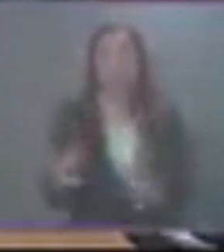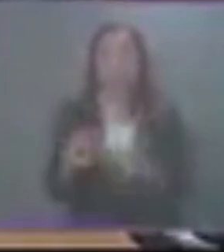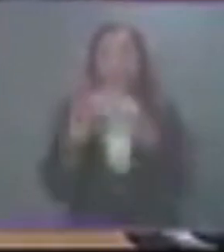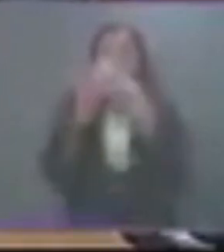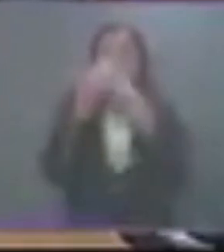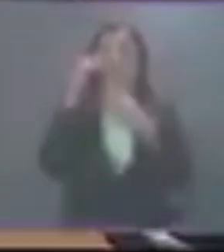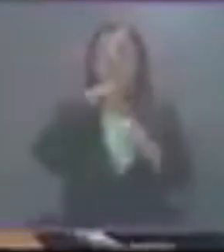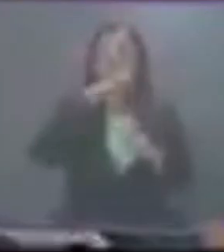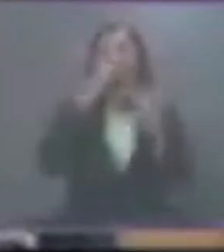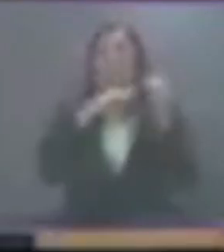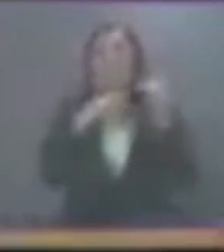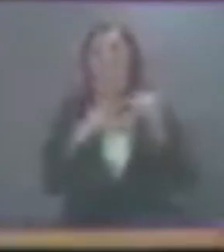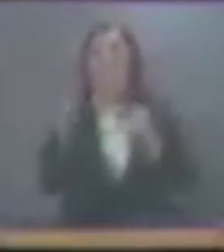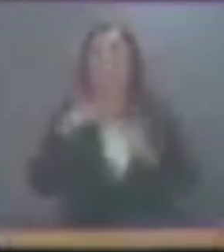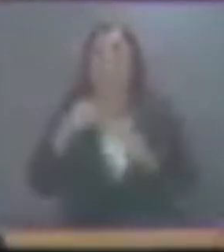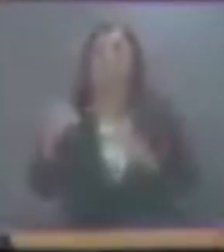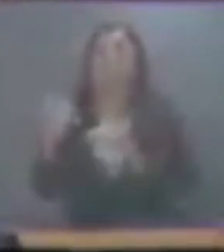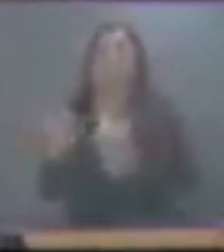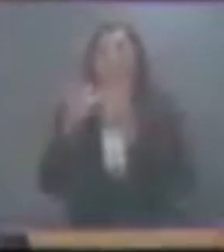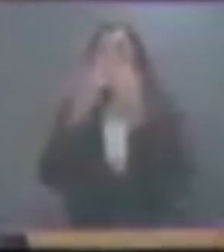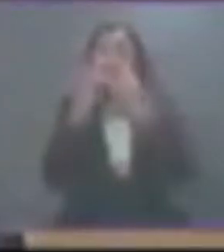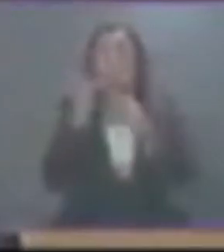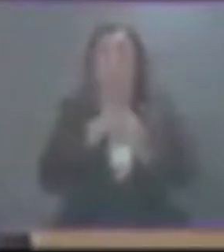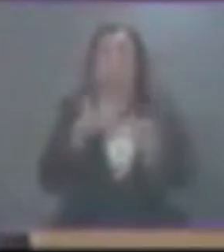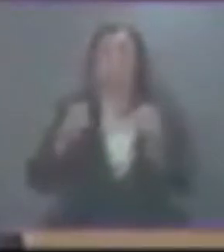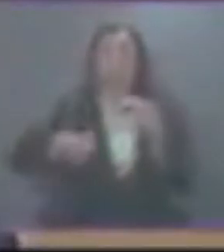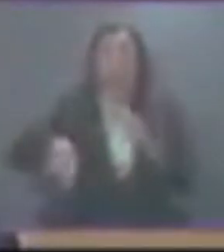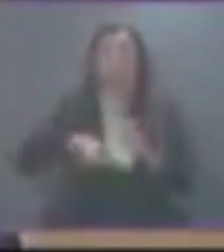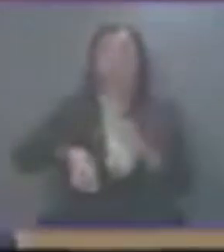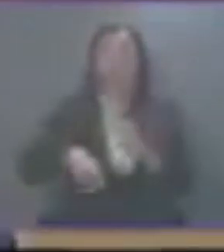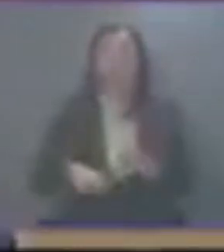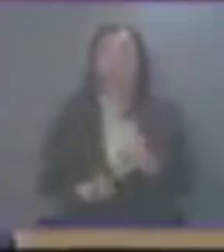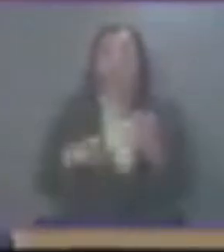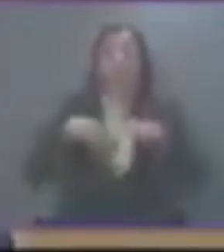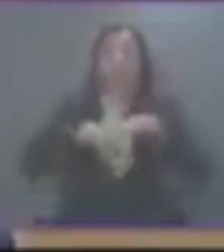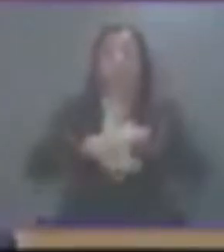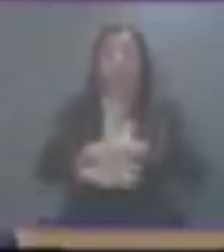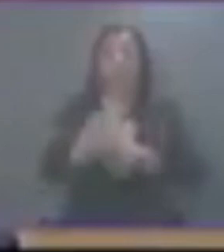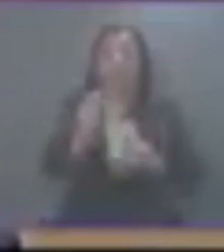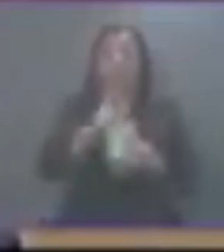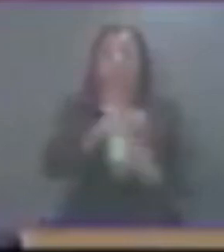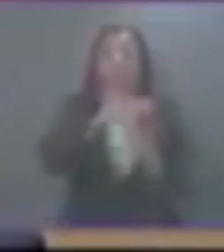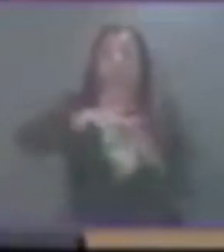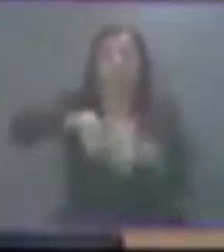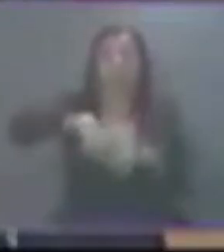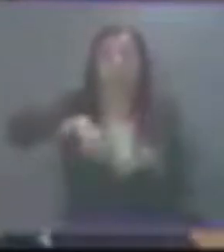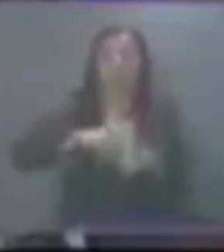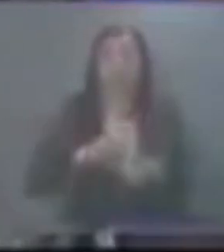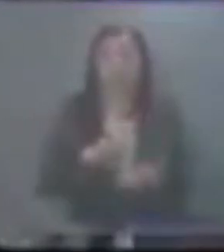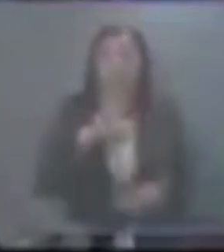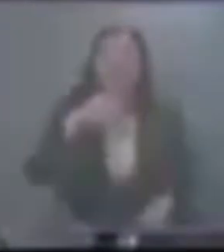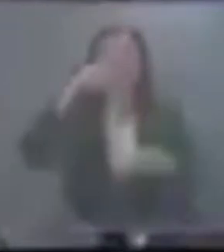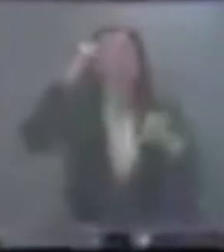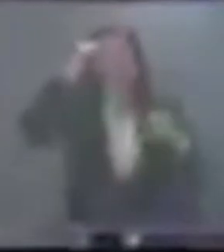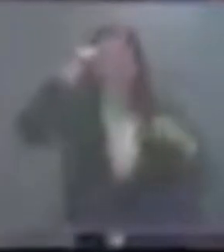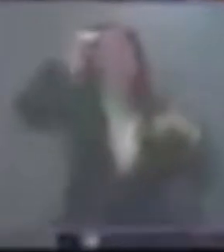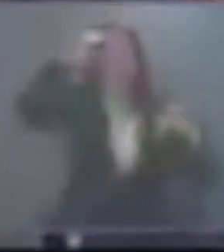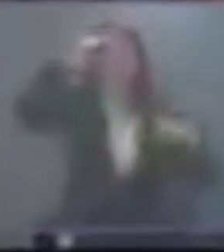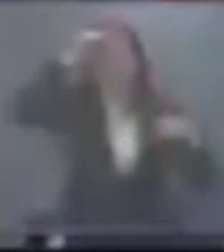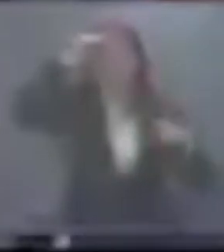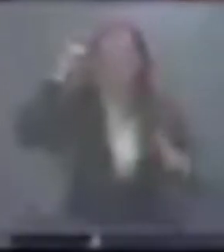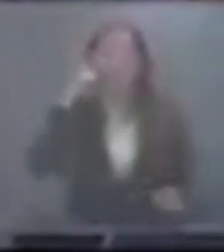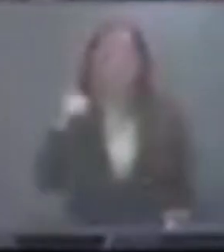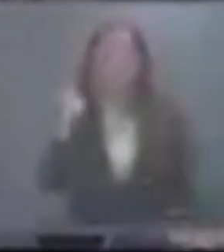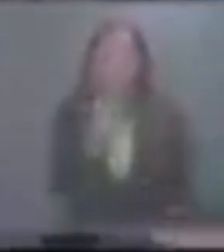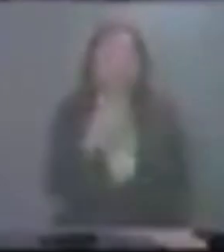y al revés al que no le gusta el humo que no se meta la cocina estoy consciente que estoy en una posición